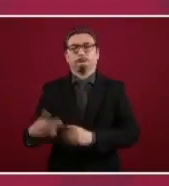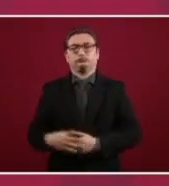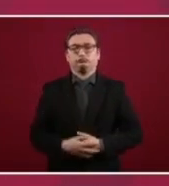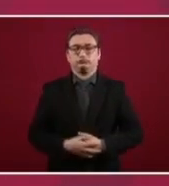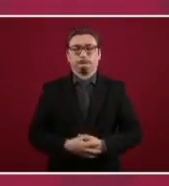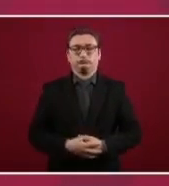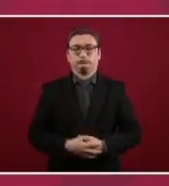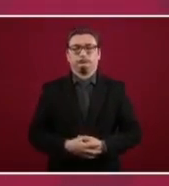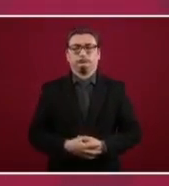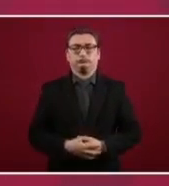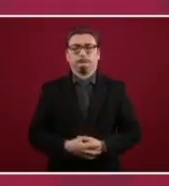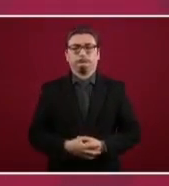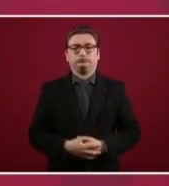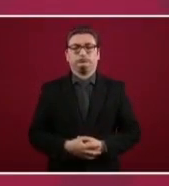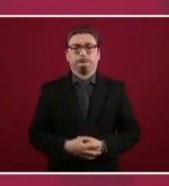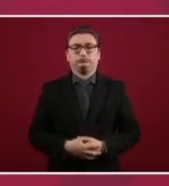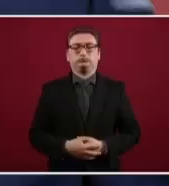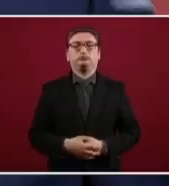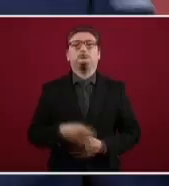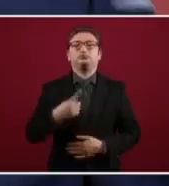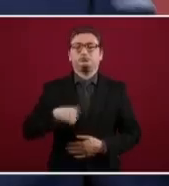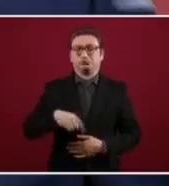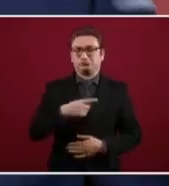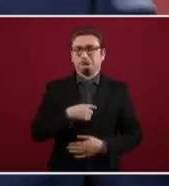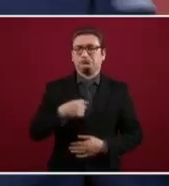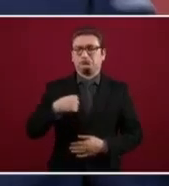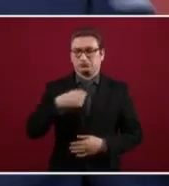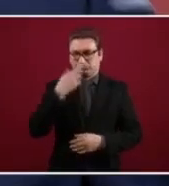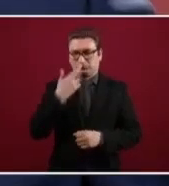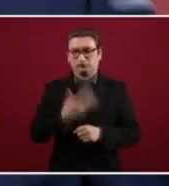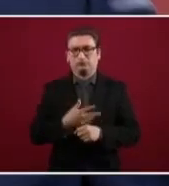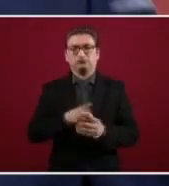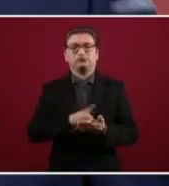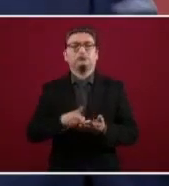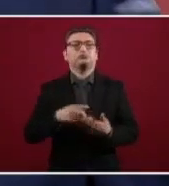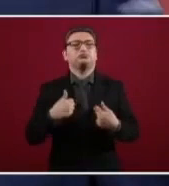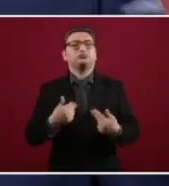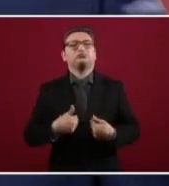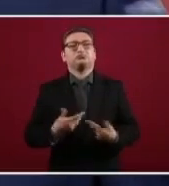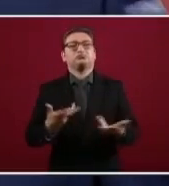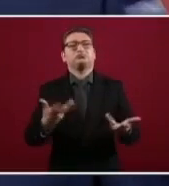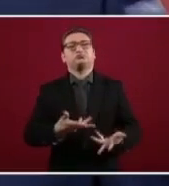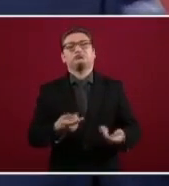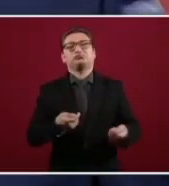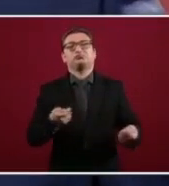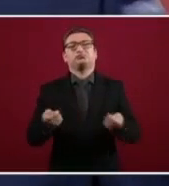las órdenes y nosotros nos encargamos de los derechos humanos